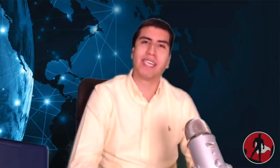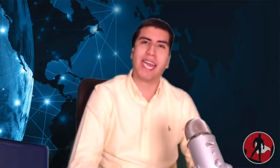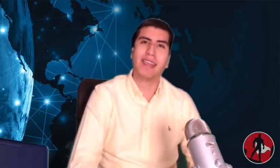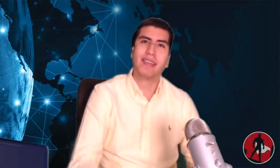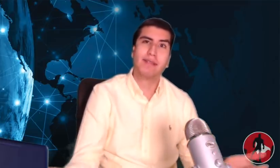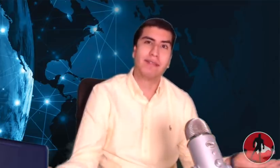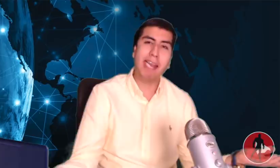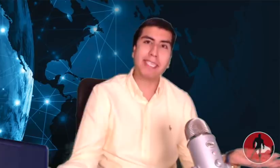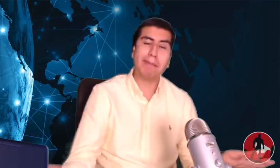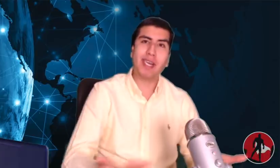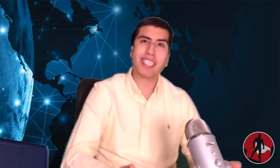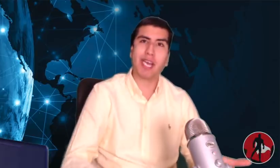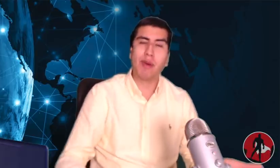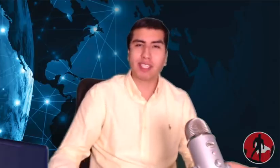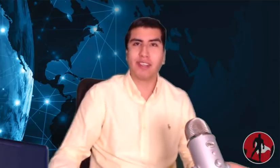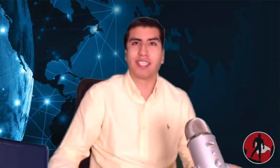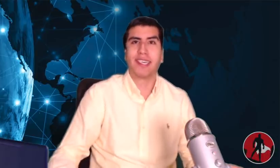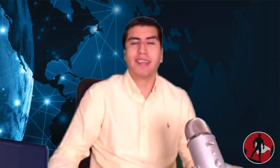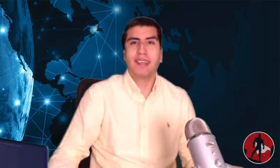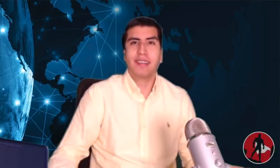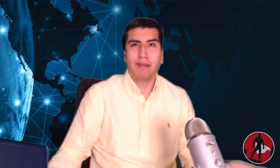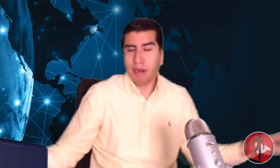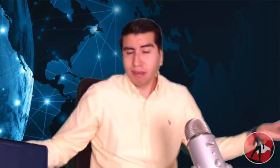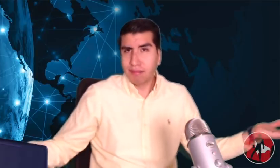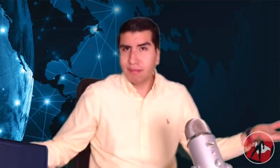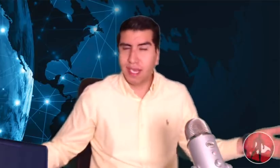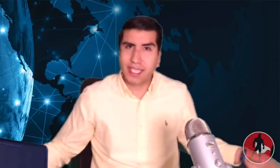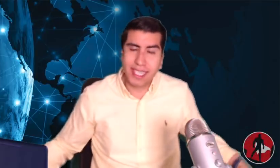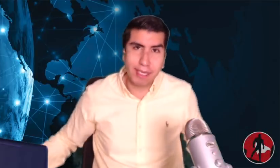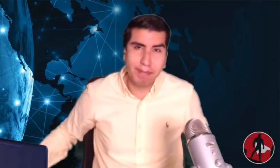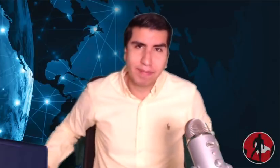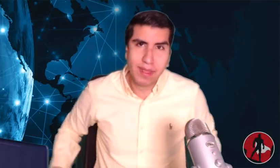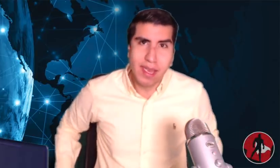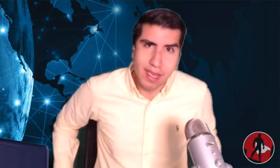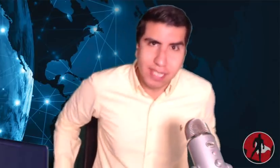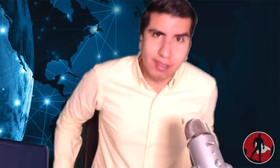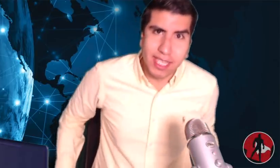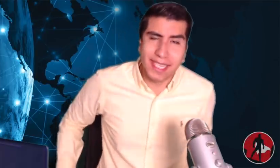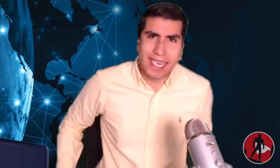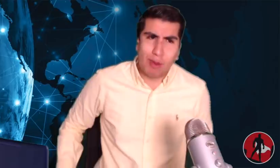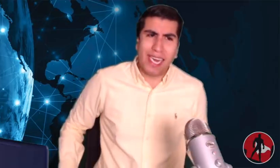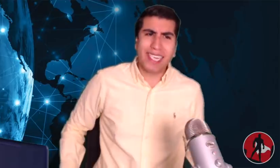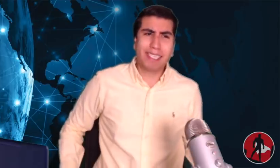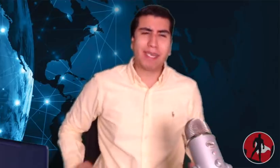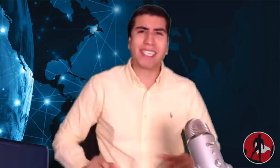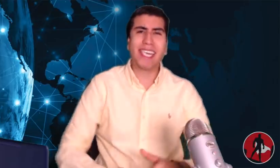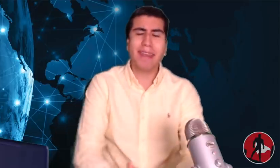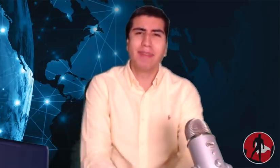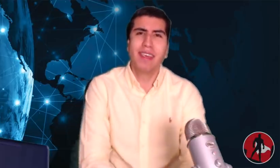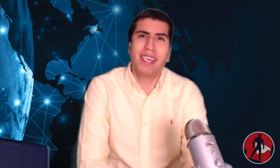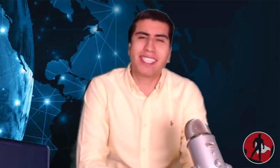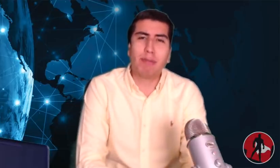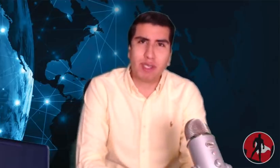estado federal. Finalmente, pónganse de acuerdo, señores. ¿O no? Así de simple. Entonces, ojalá que se